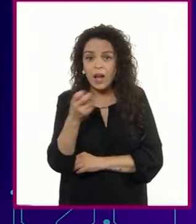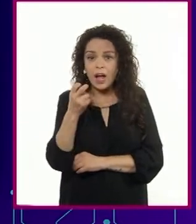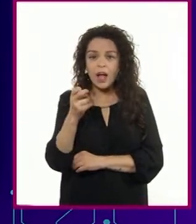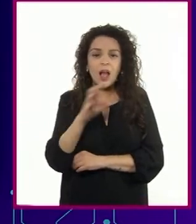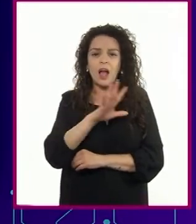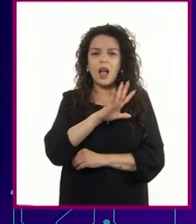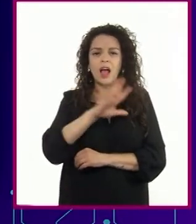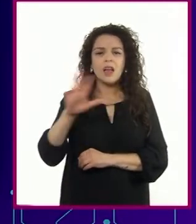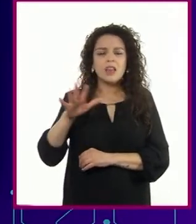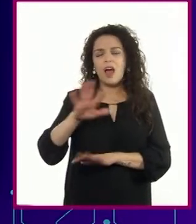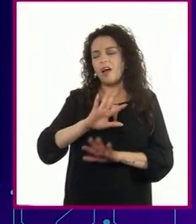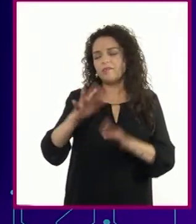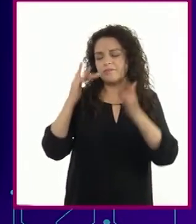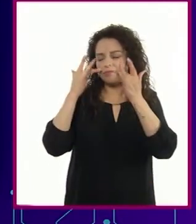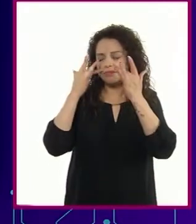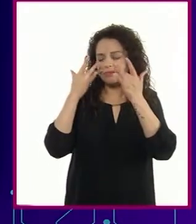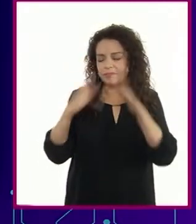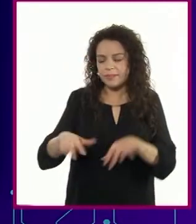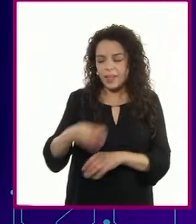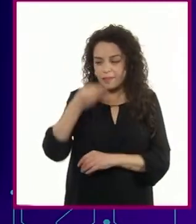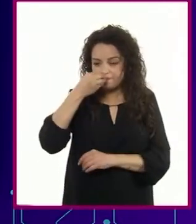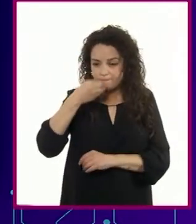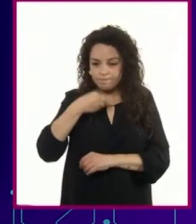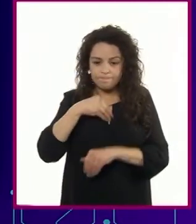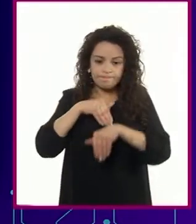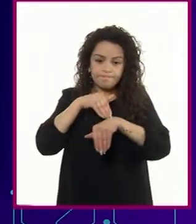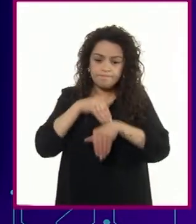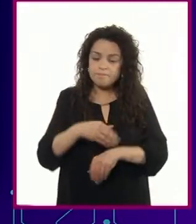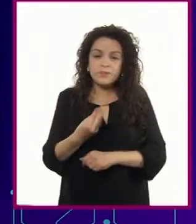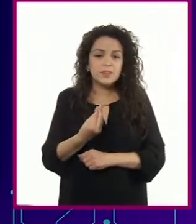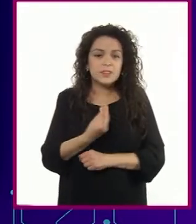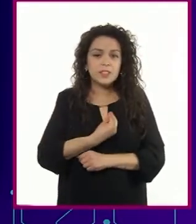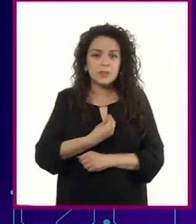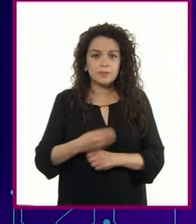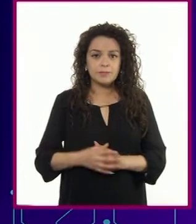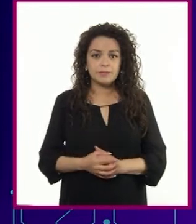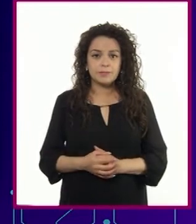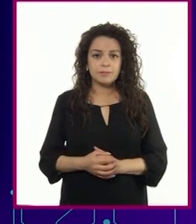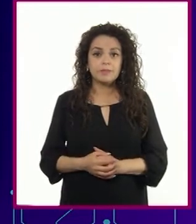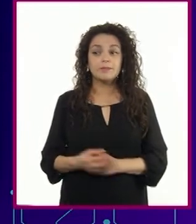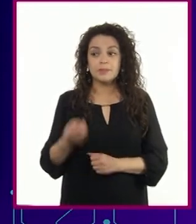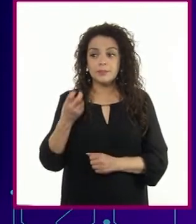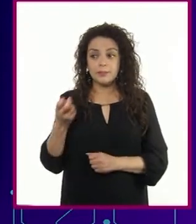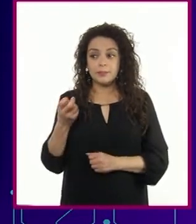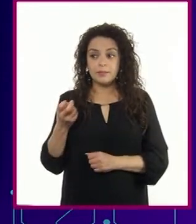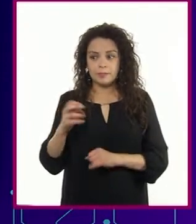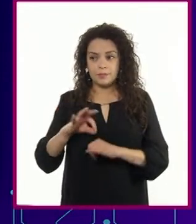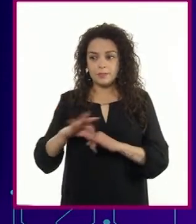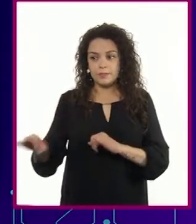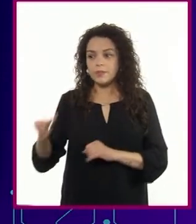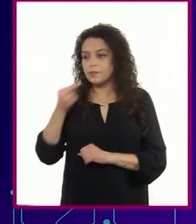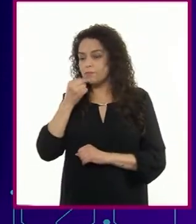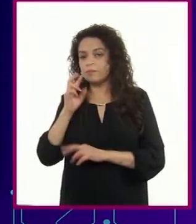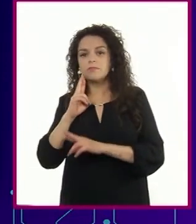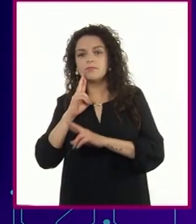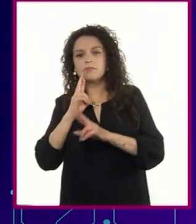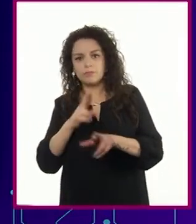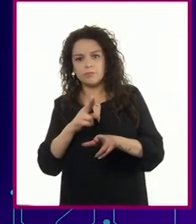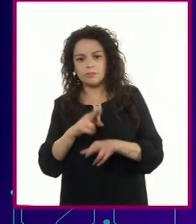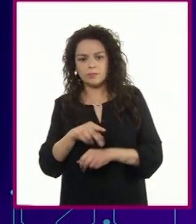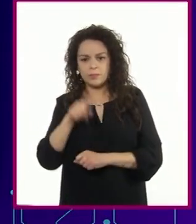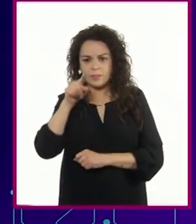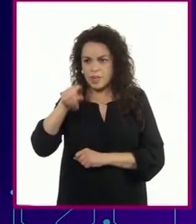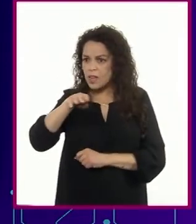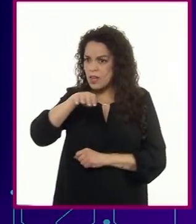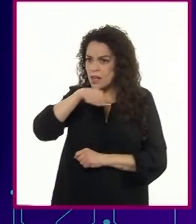destino. Finalmente, el sabio miró a la niña a los ojos y concluyó, ese enorme y poderoso elefante que tienes delante